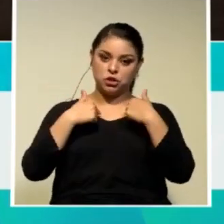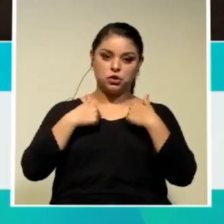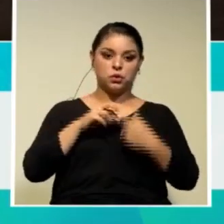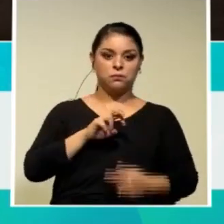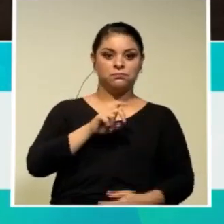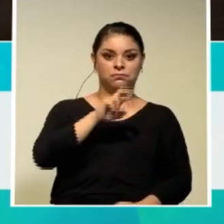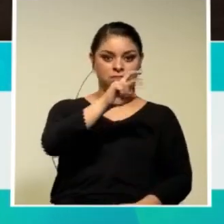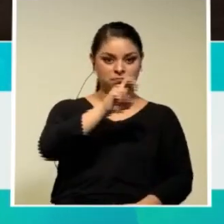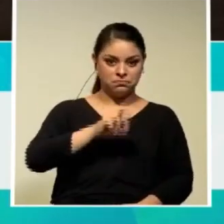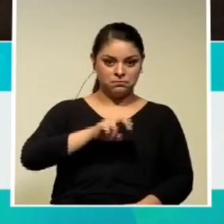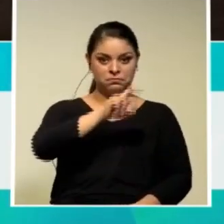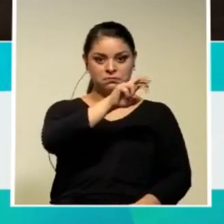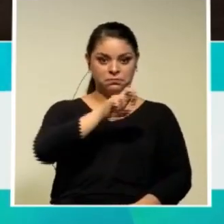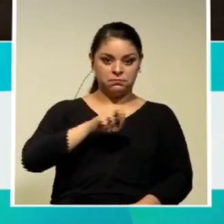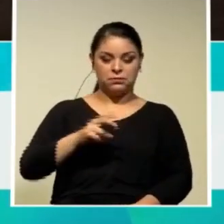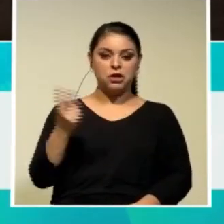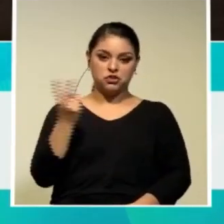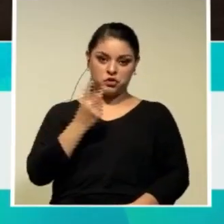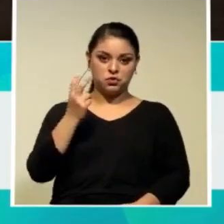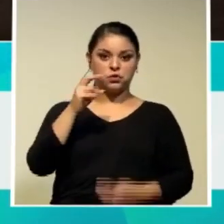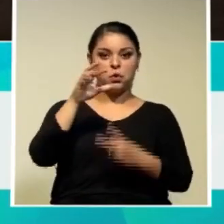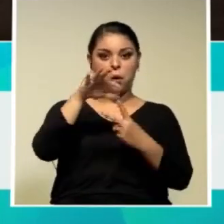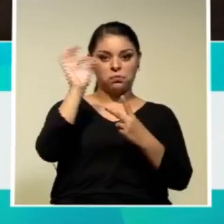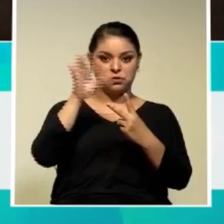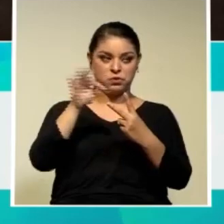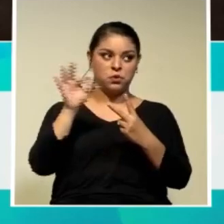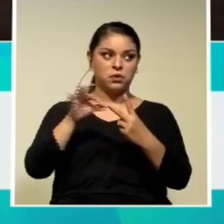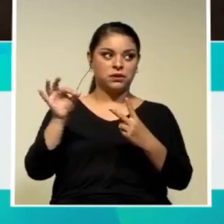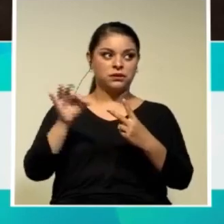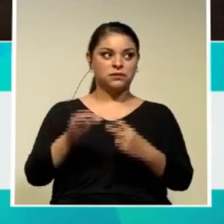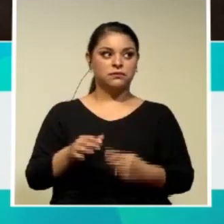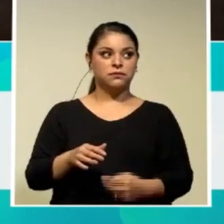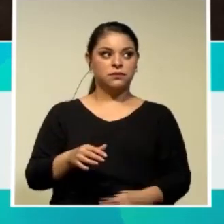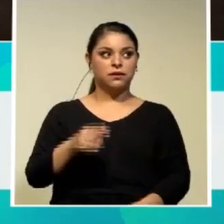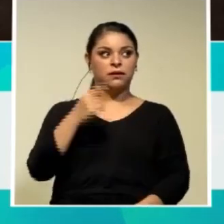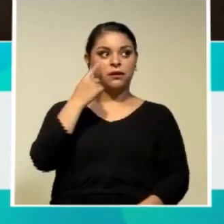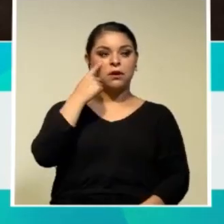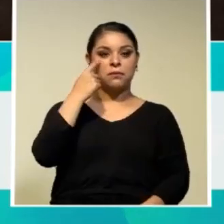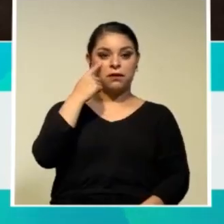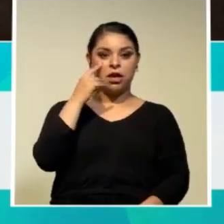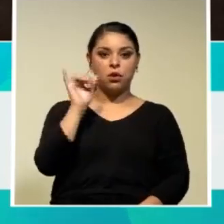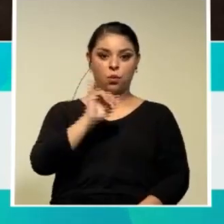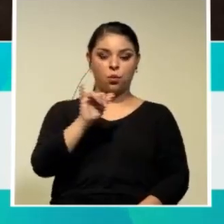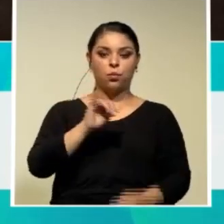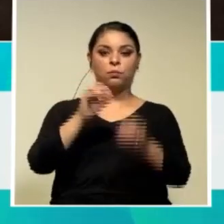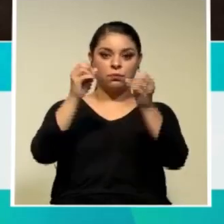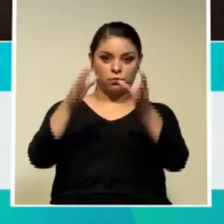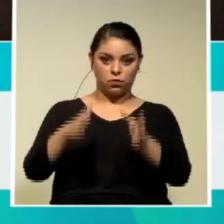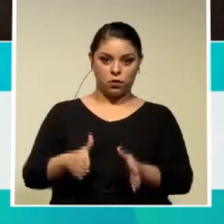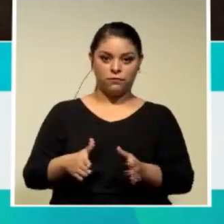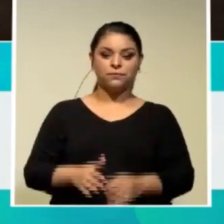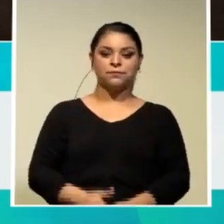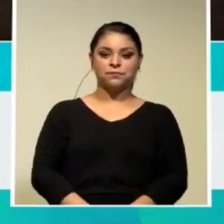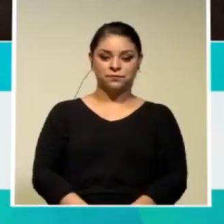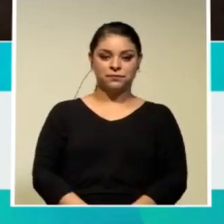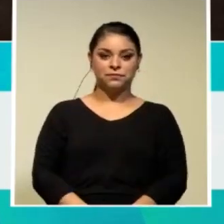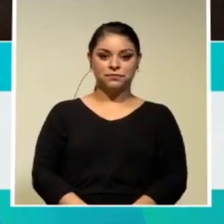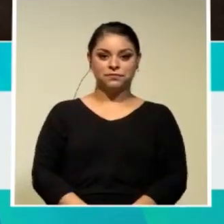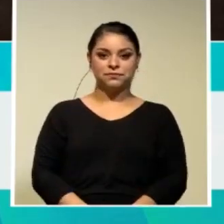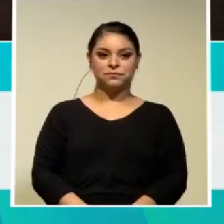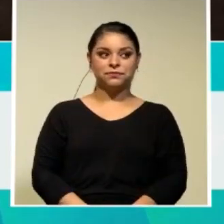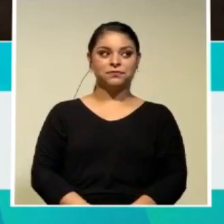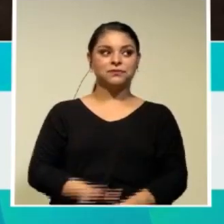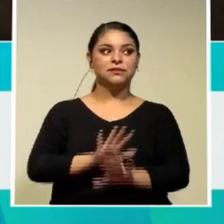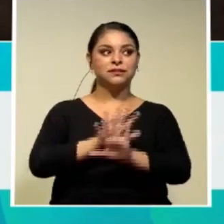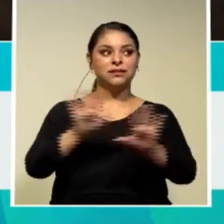Haciendo este. Okay. Para ofrecer. Dice, abajo. Bien, abajo. Vamos, muy bien. Ok,